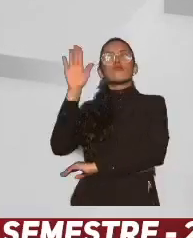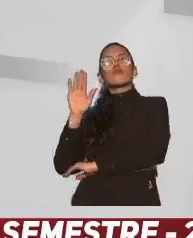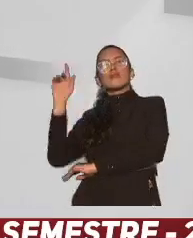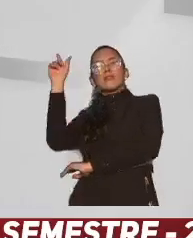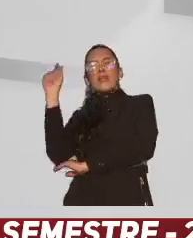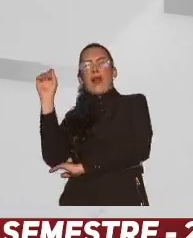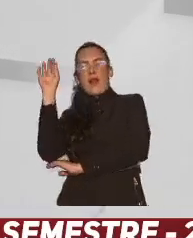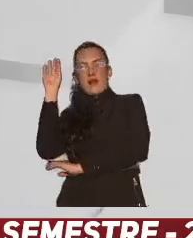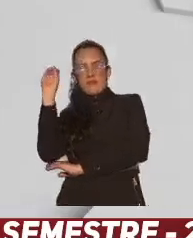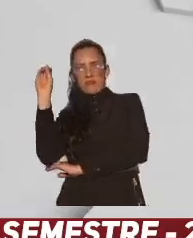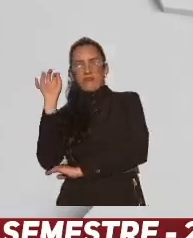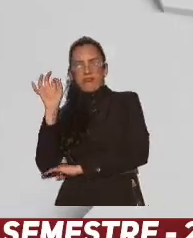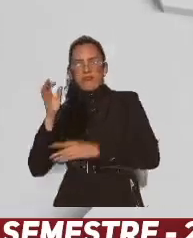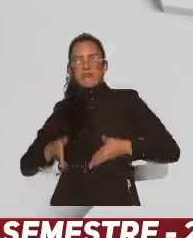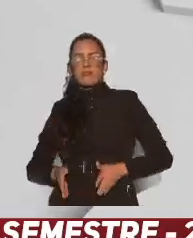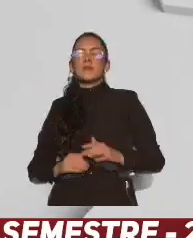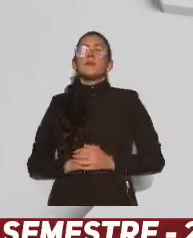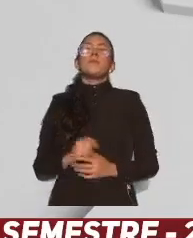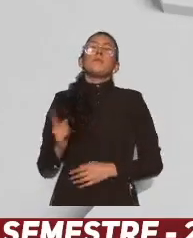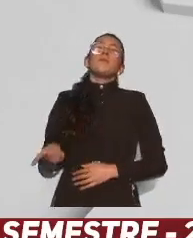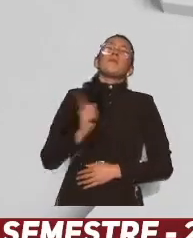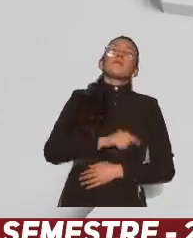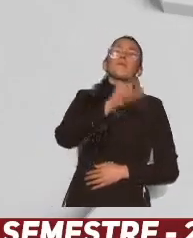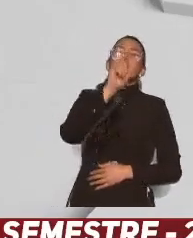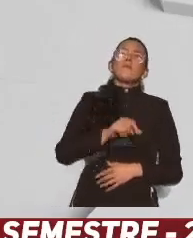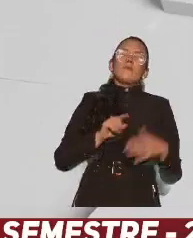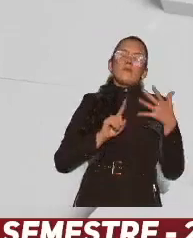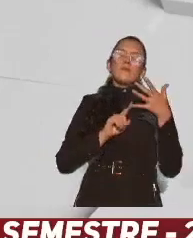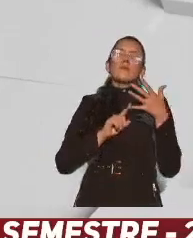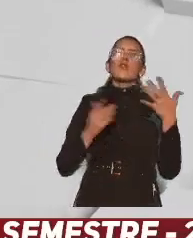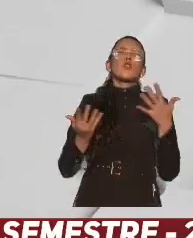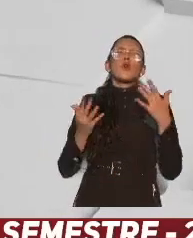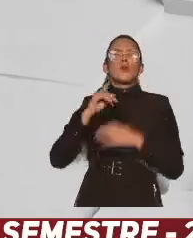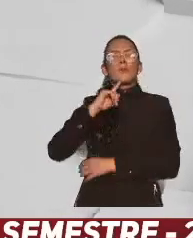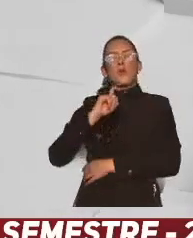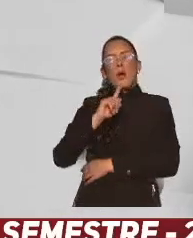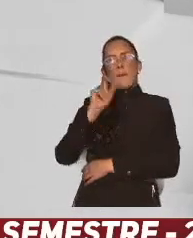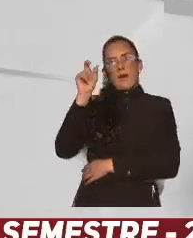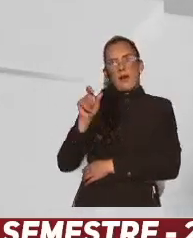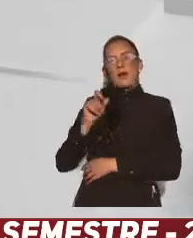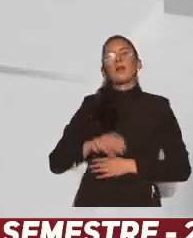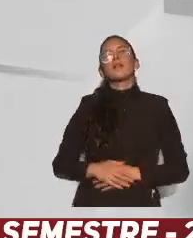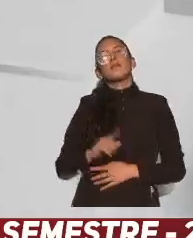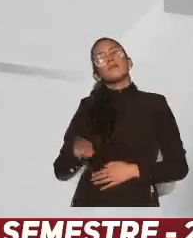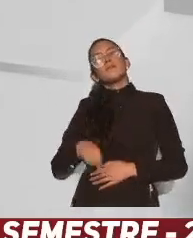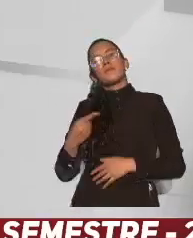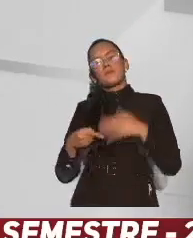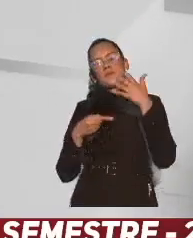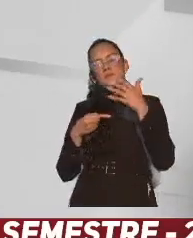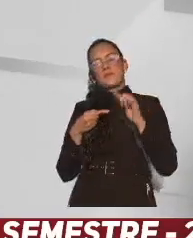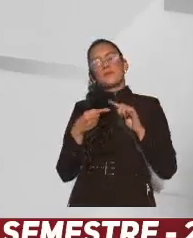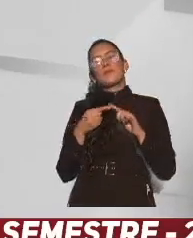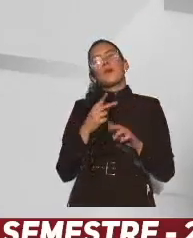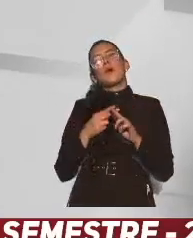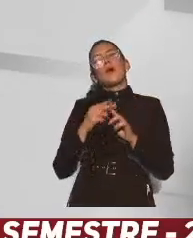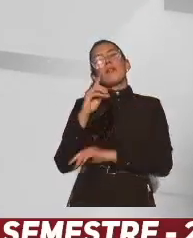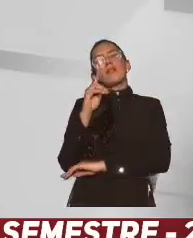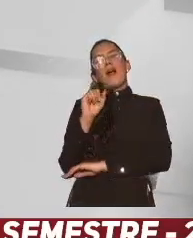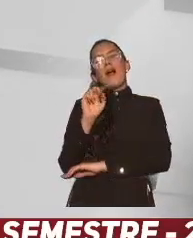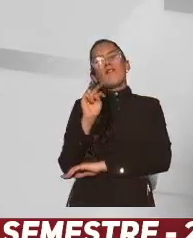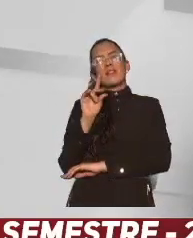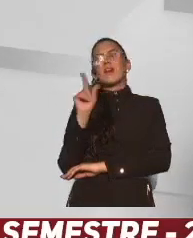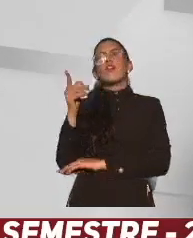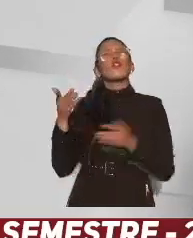Gómez Helves Joan, oriundo de Bucaramanga. Soldado fallece Rafael David, oriundo de